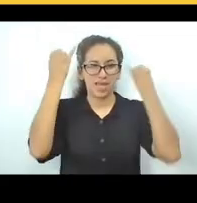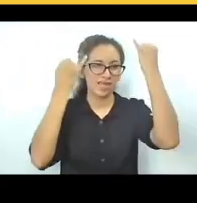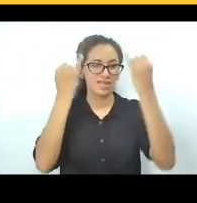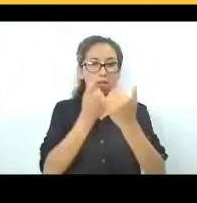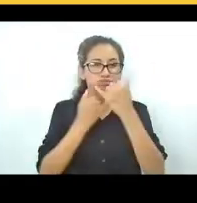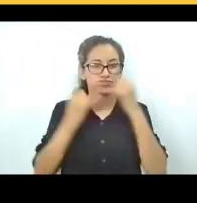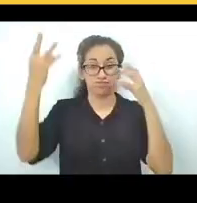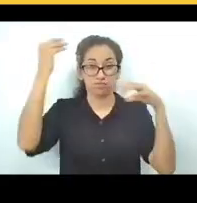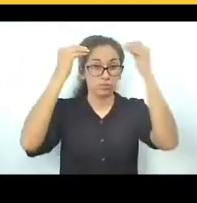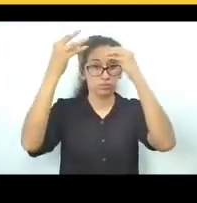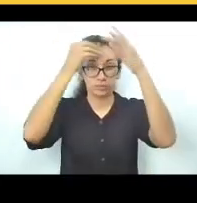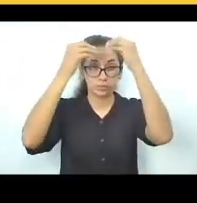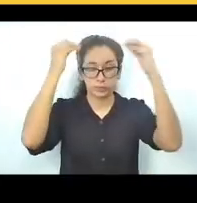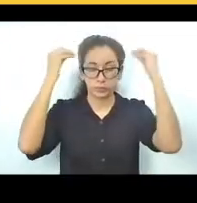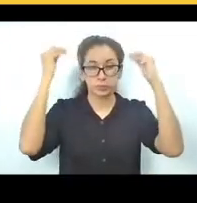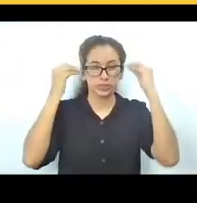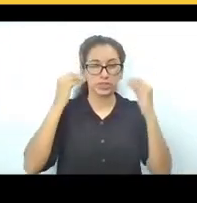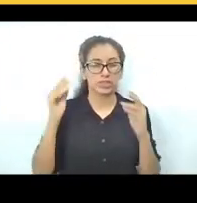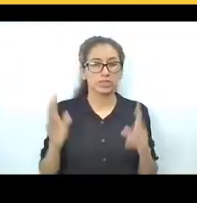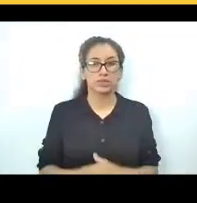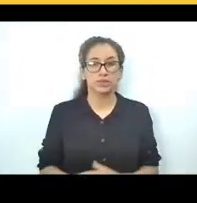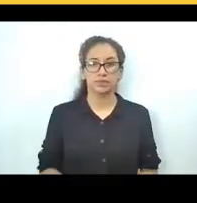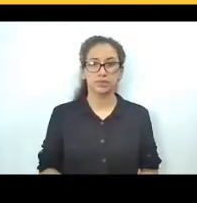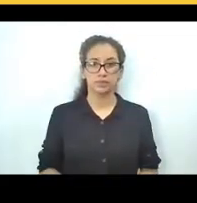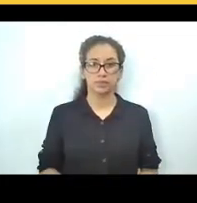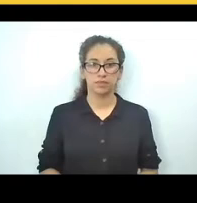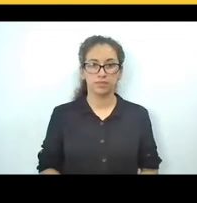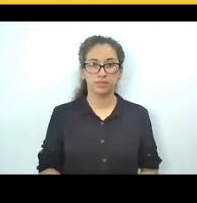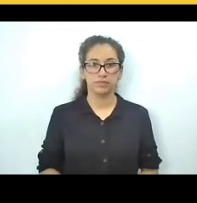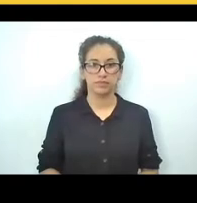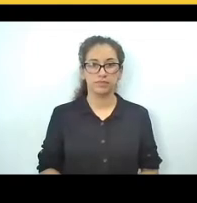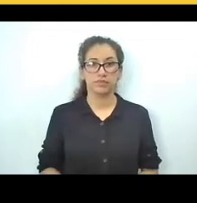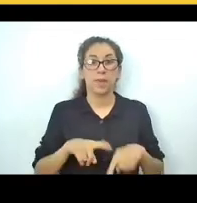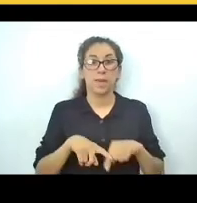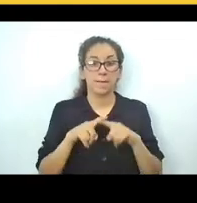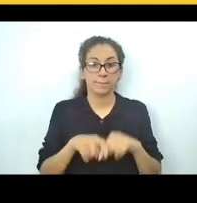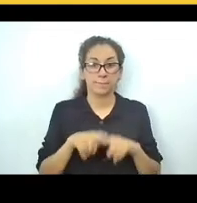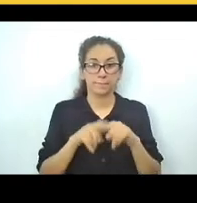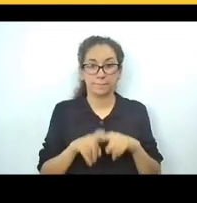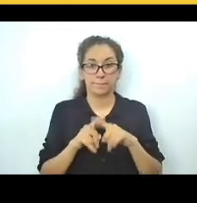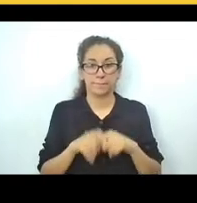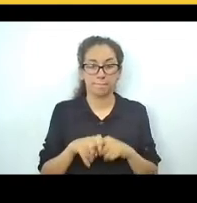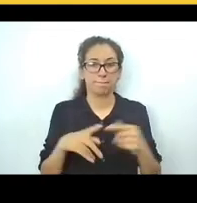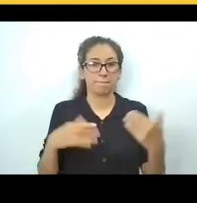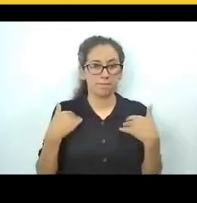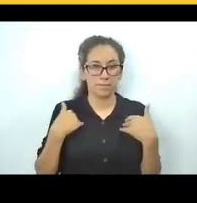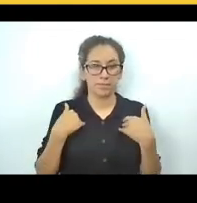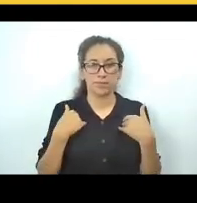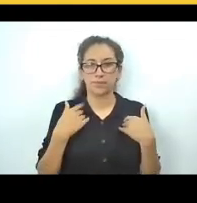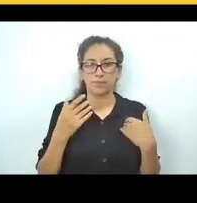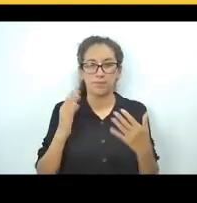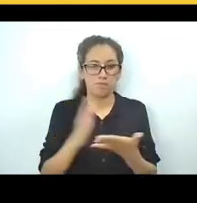ideas y de creencias, ¿no? Como diciendo, de repente tengo este problema eréctil porque